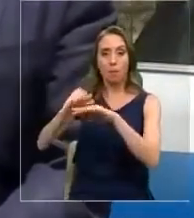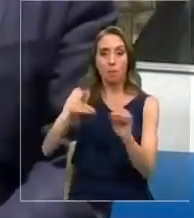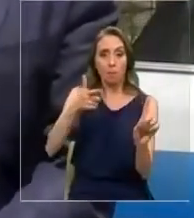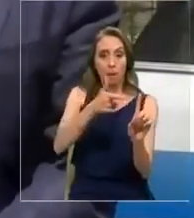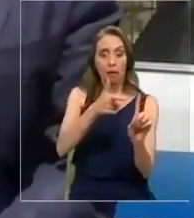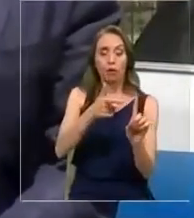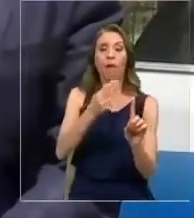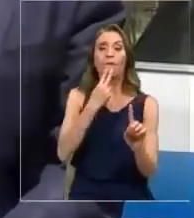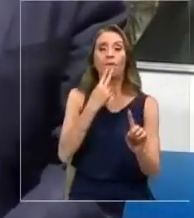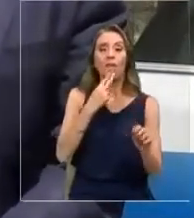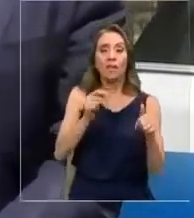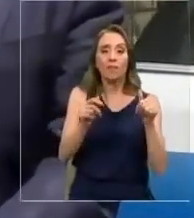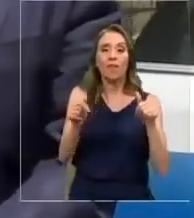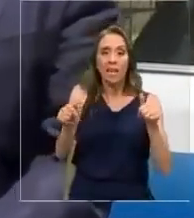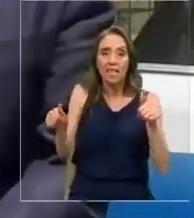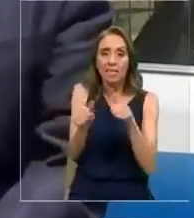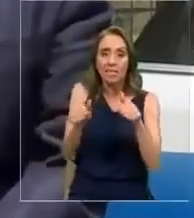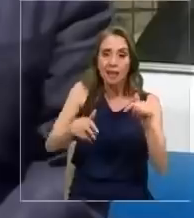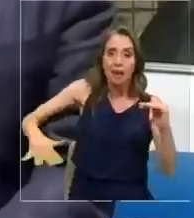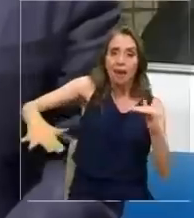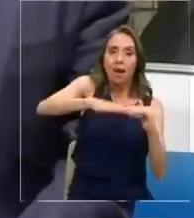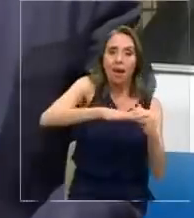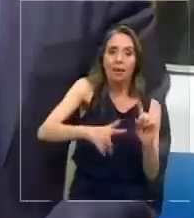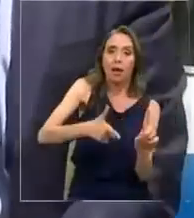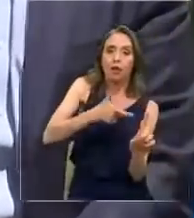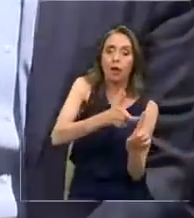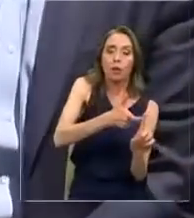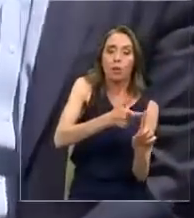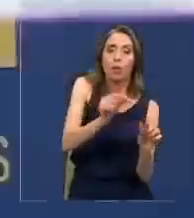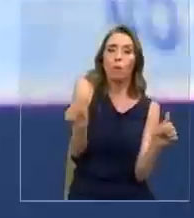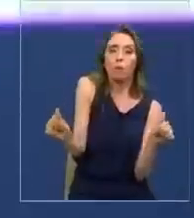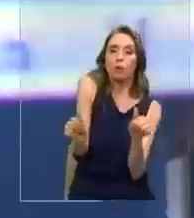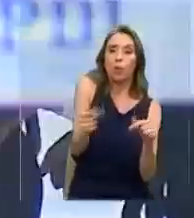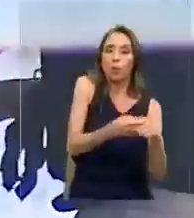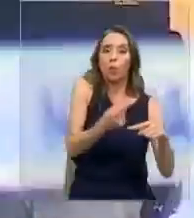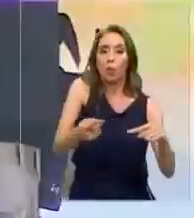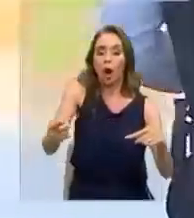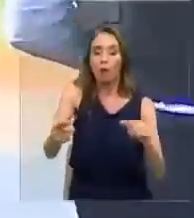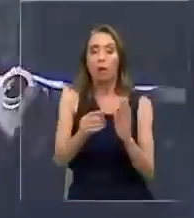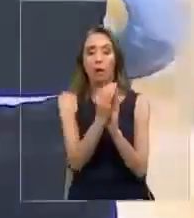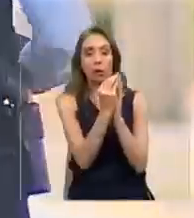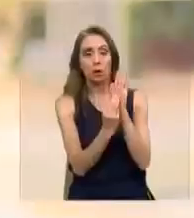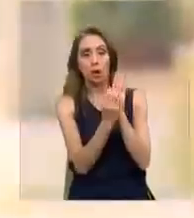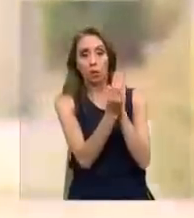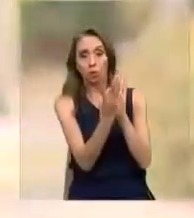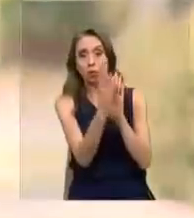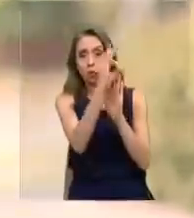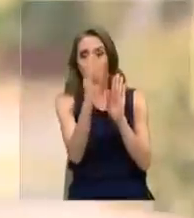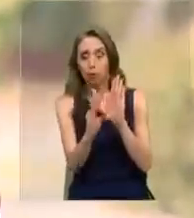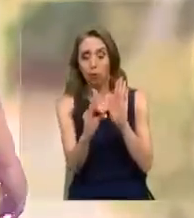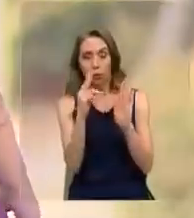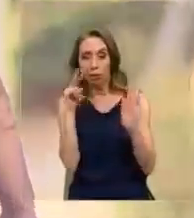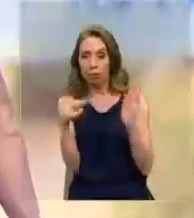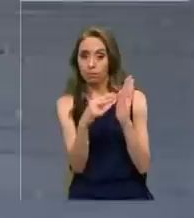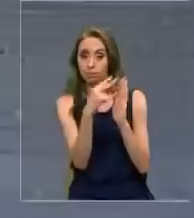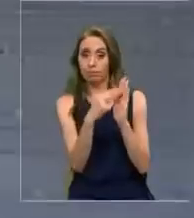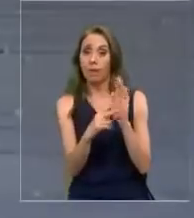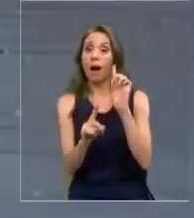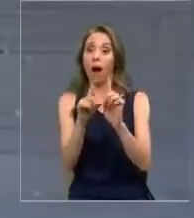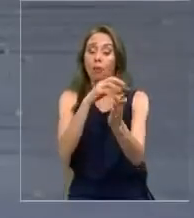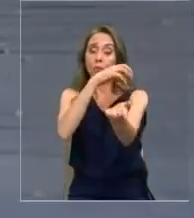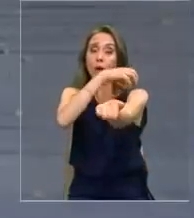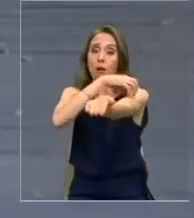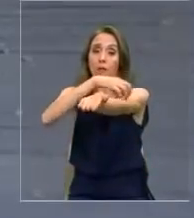mismo sector donde ocurre el homicidio, a escasas cuadras. En las estadísticas se enciende la alarma incluso en algunas